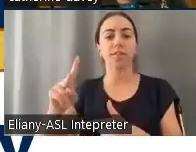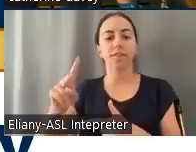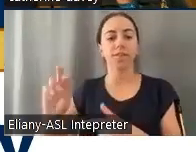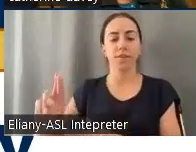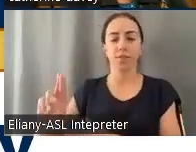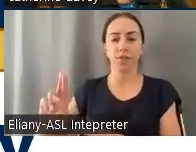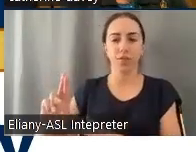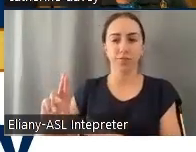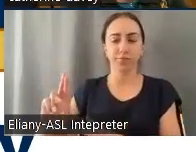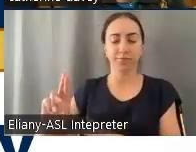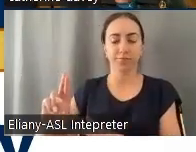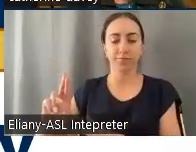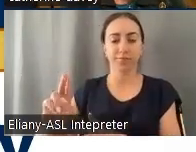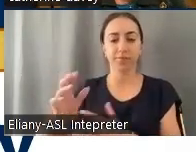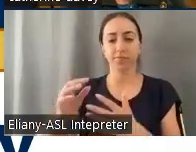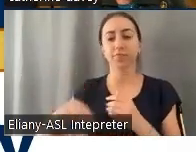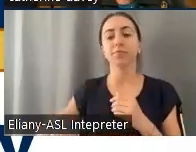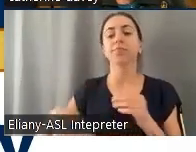y em,